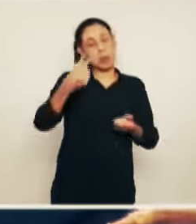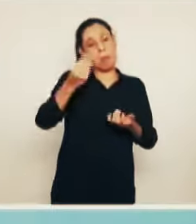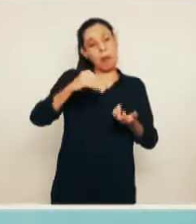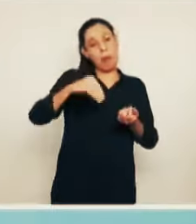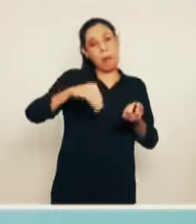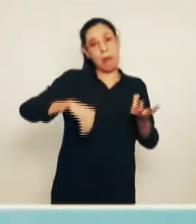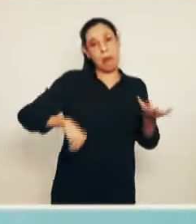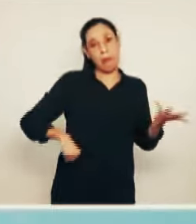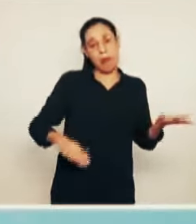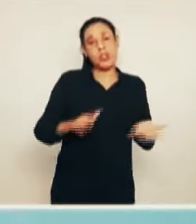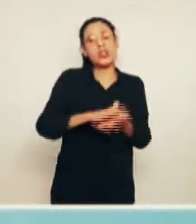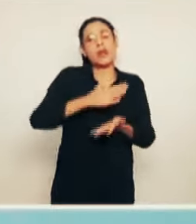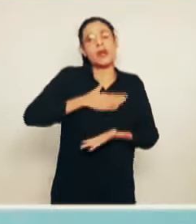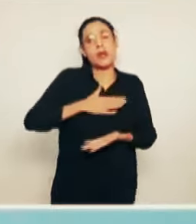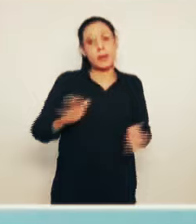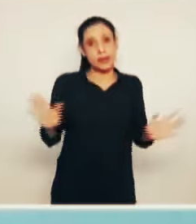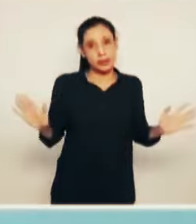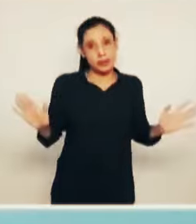Bueno,